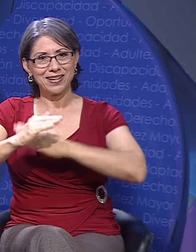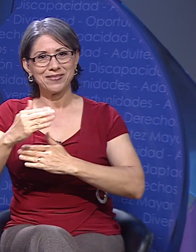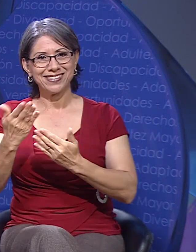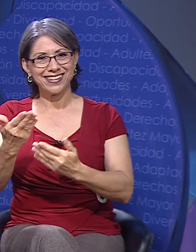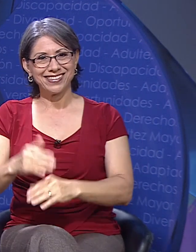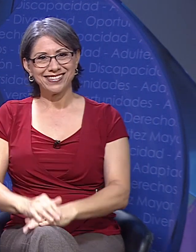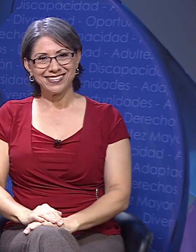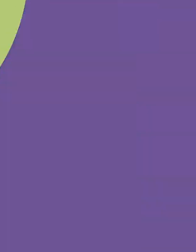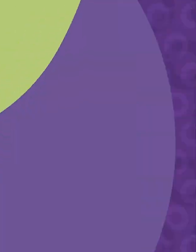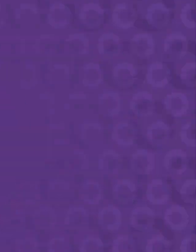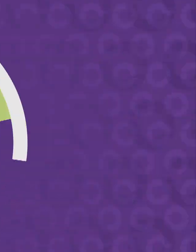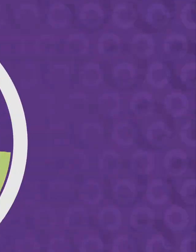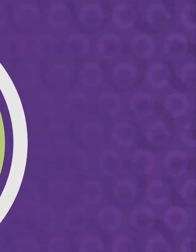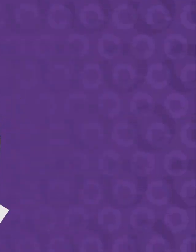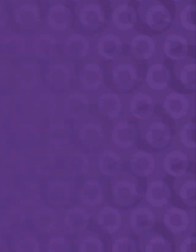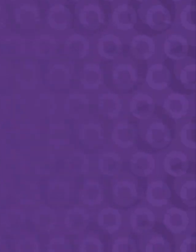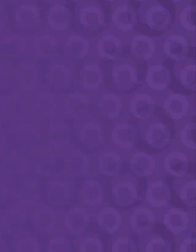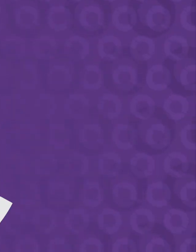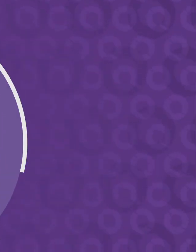con discapacidad.